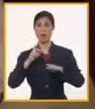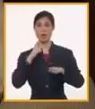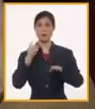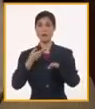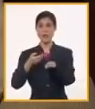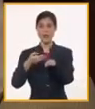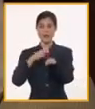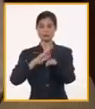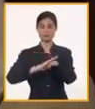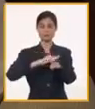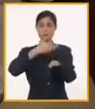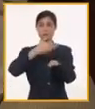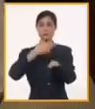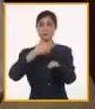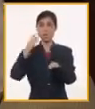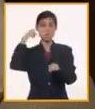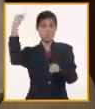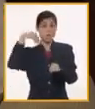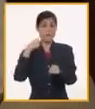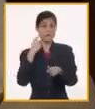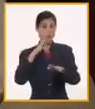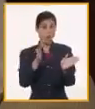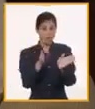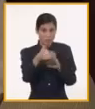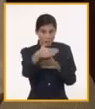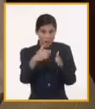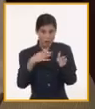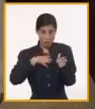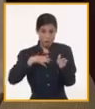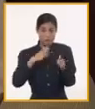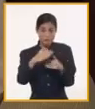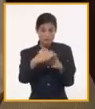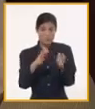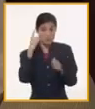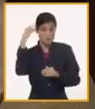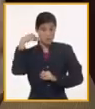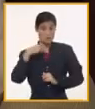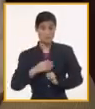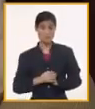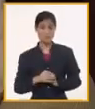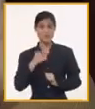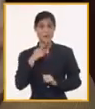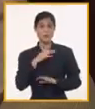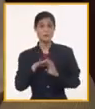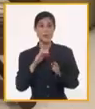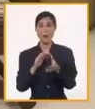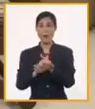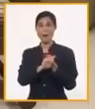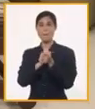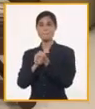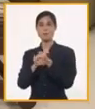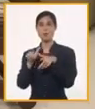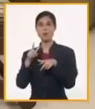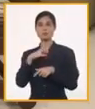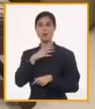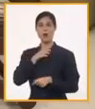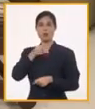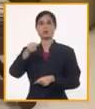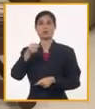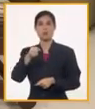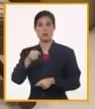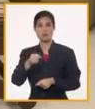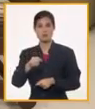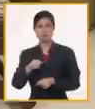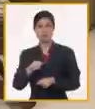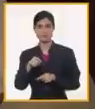sabían que yo tenía la caja y vaya, tengo que adelantar esto. Porque el amigo era chivato. El amigo de... El que usted le